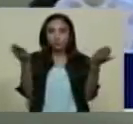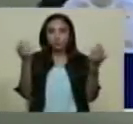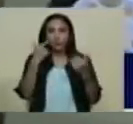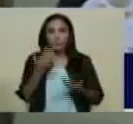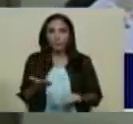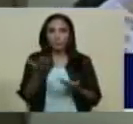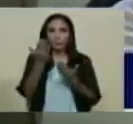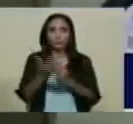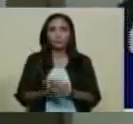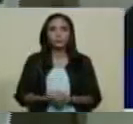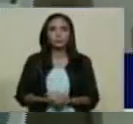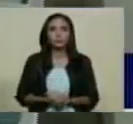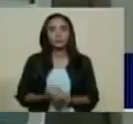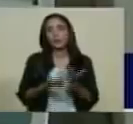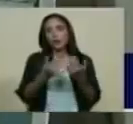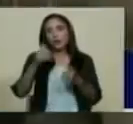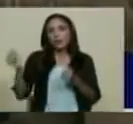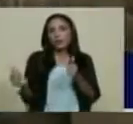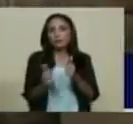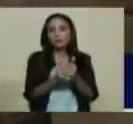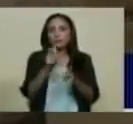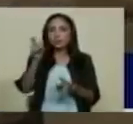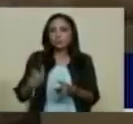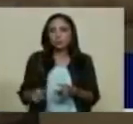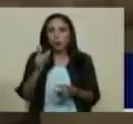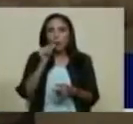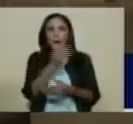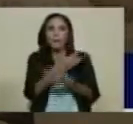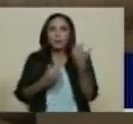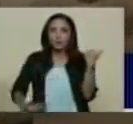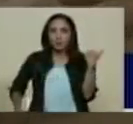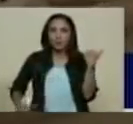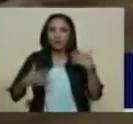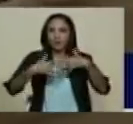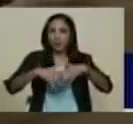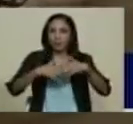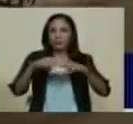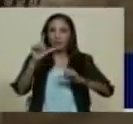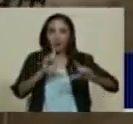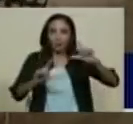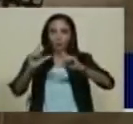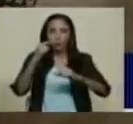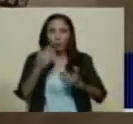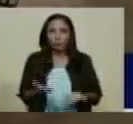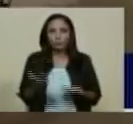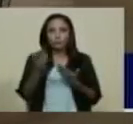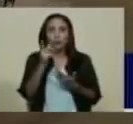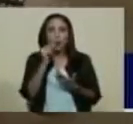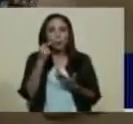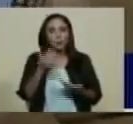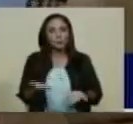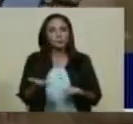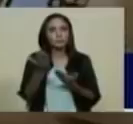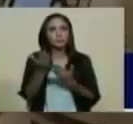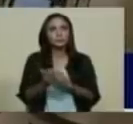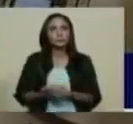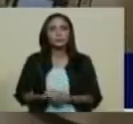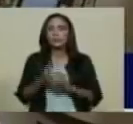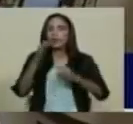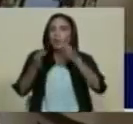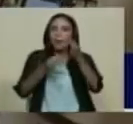momento me acompaña el presidente del CIEPE, el doctor Elis Hernández, a quien le cedo la palabra para que